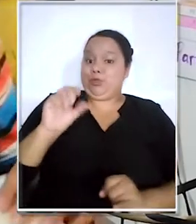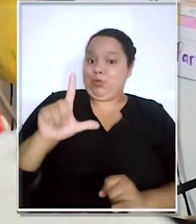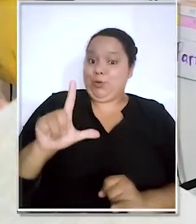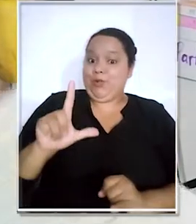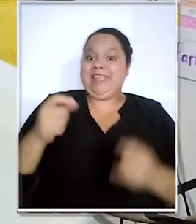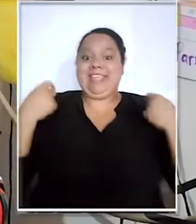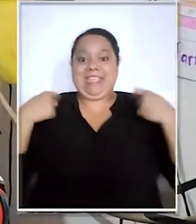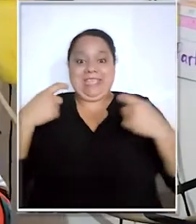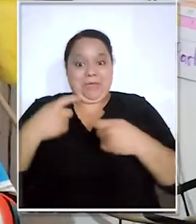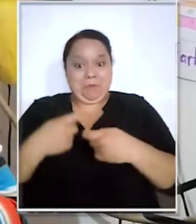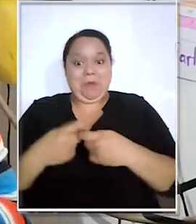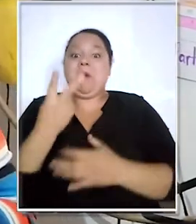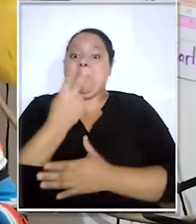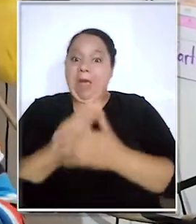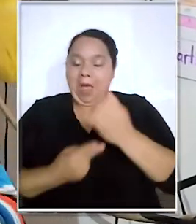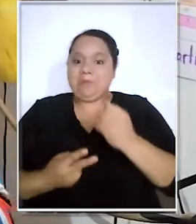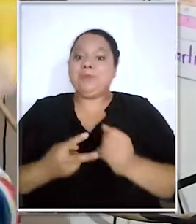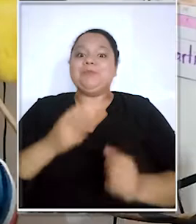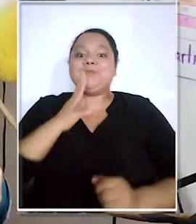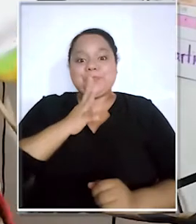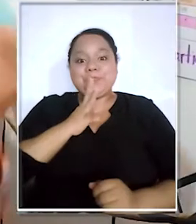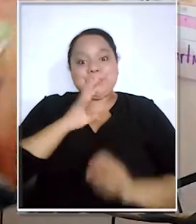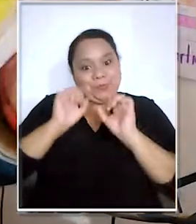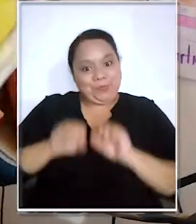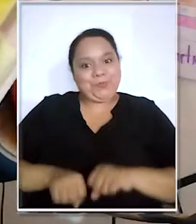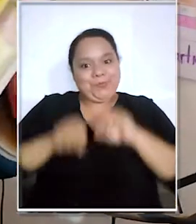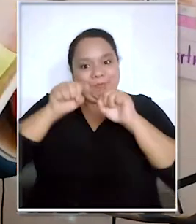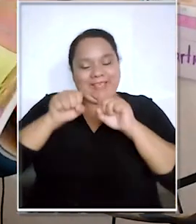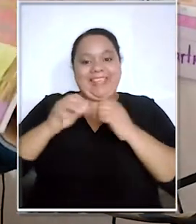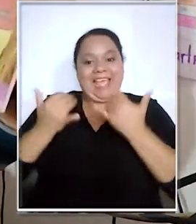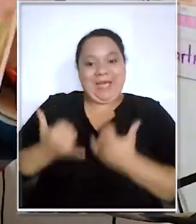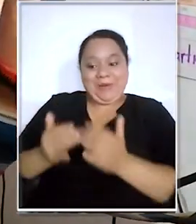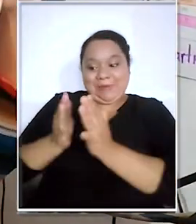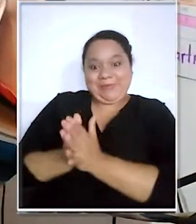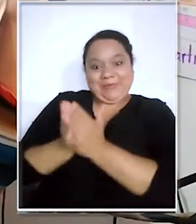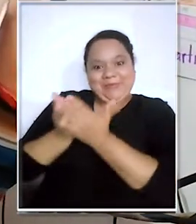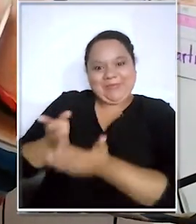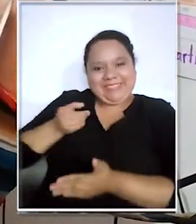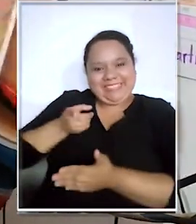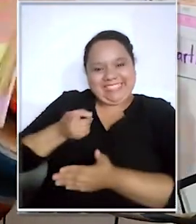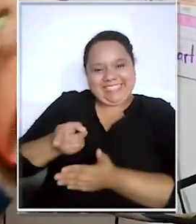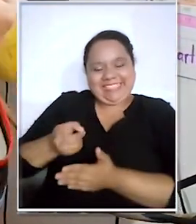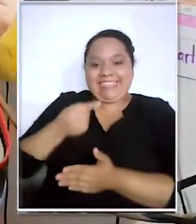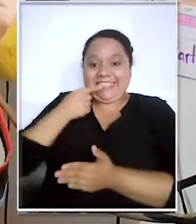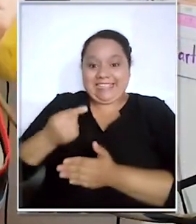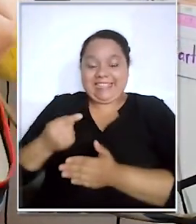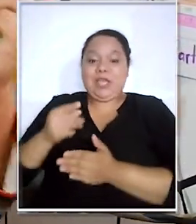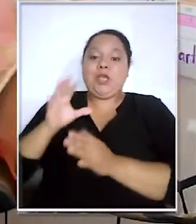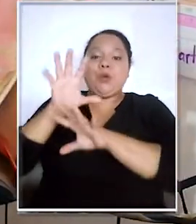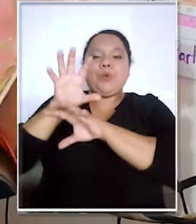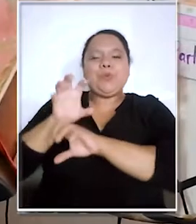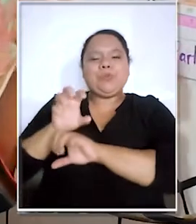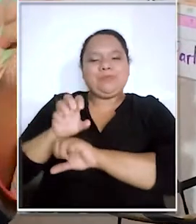yo les quiero leer algunos cuentos e historias que ellos tienen en este libro. Se llama Lecturas de la Comunidad Indígena